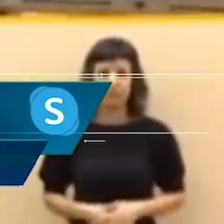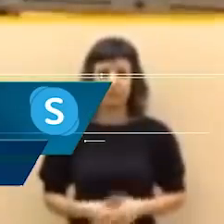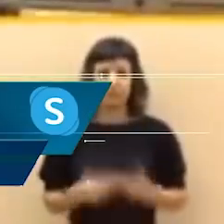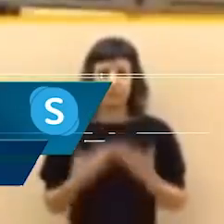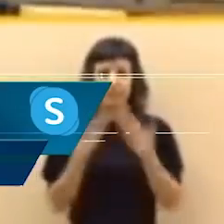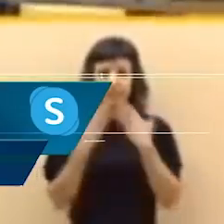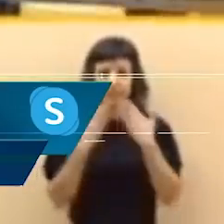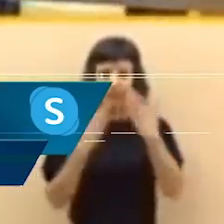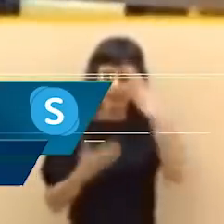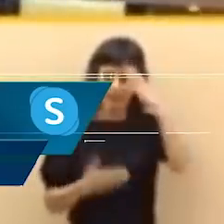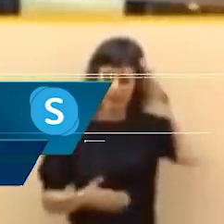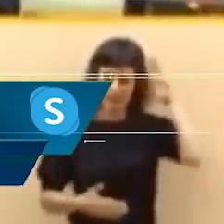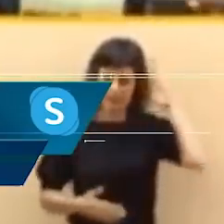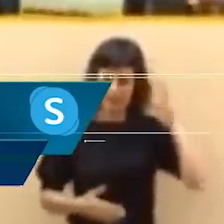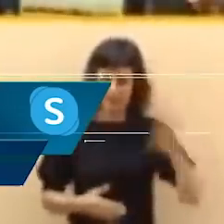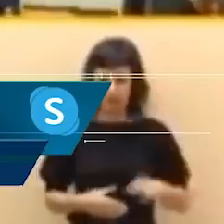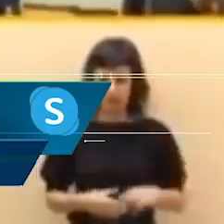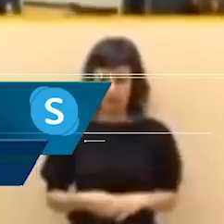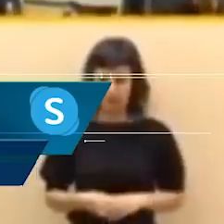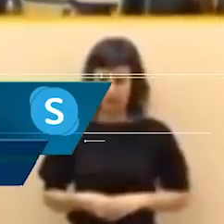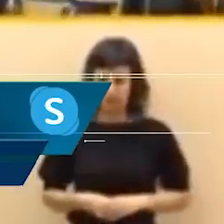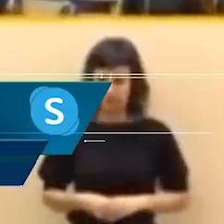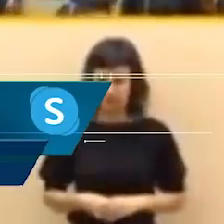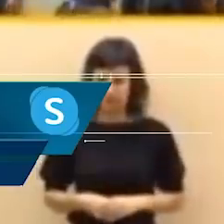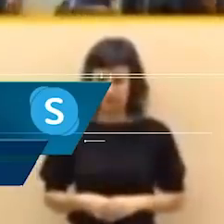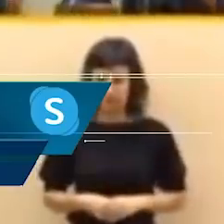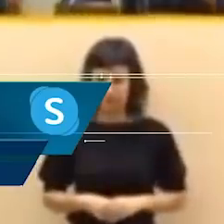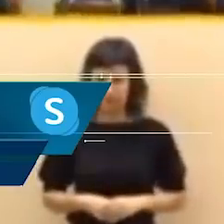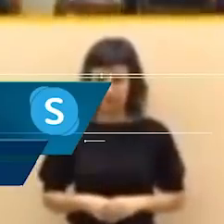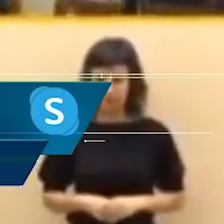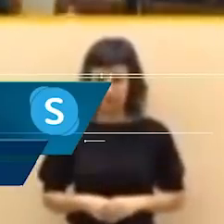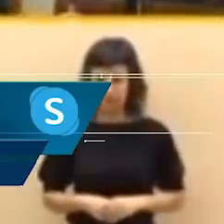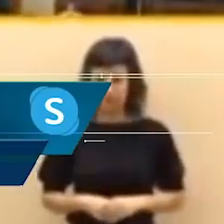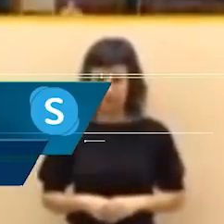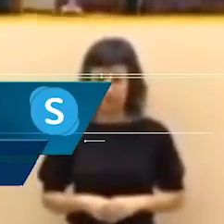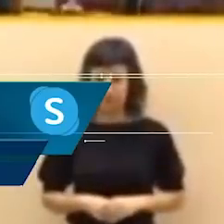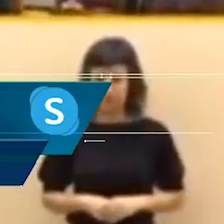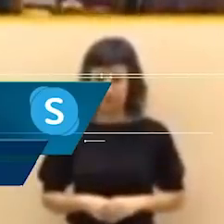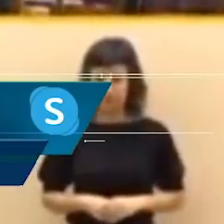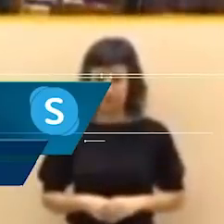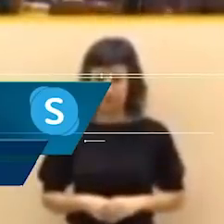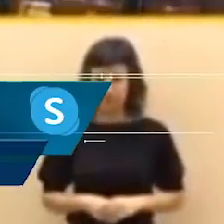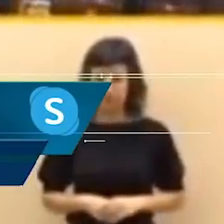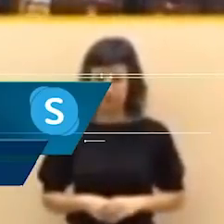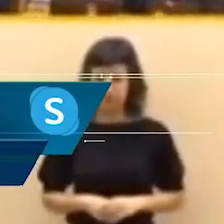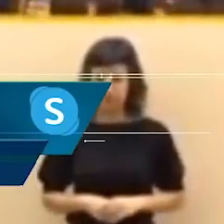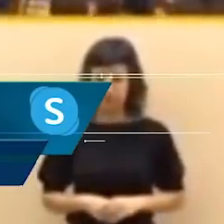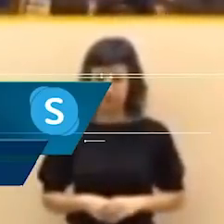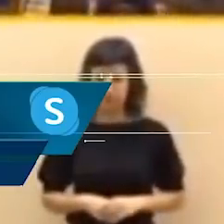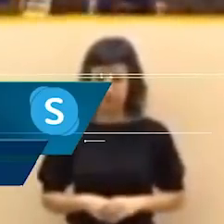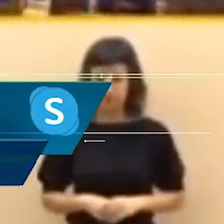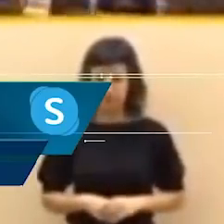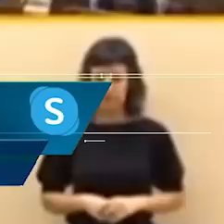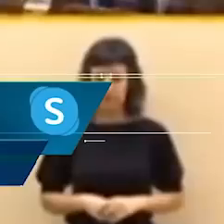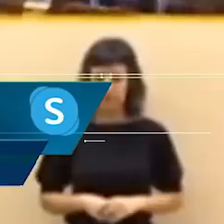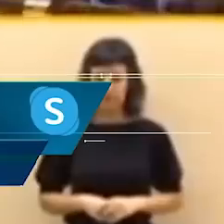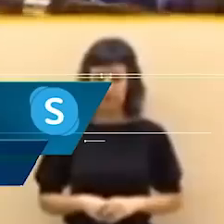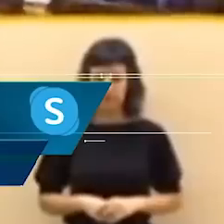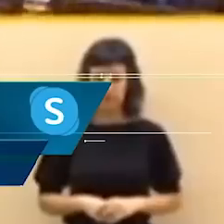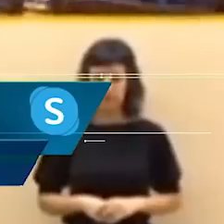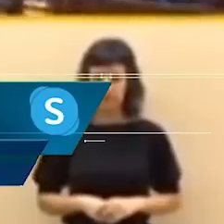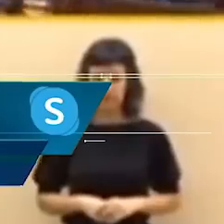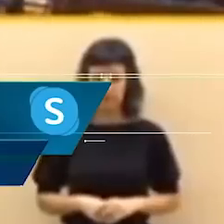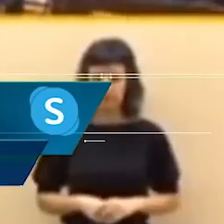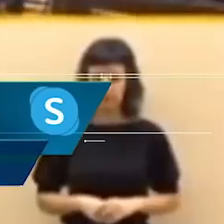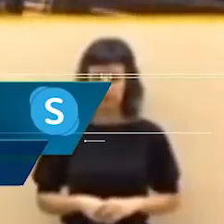votas y guitart esta tarde en esradio hemos tenido la oportunidad de entrevistar a macarena olona y ha dicho una cosa interesante pero